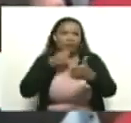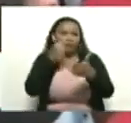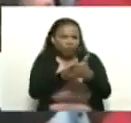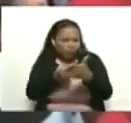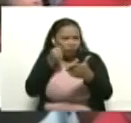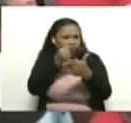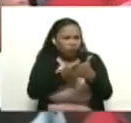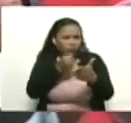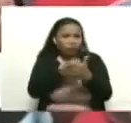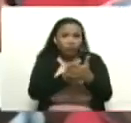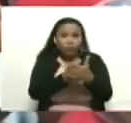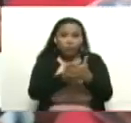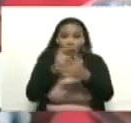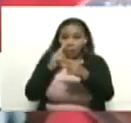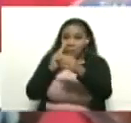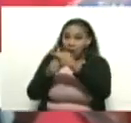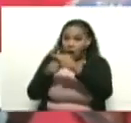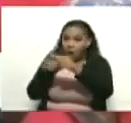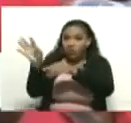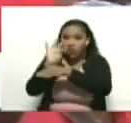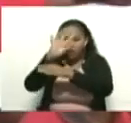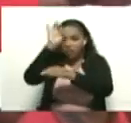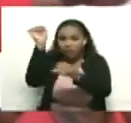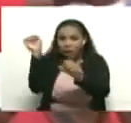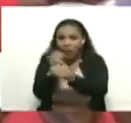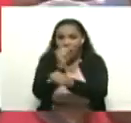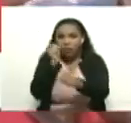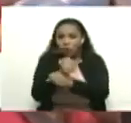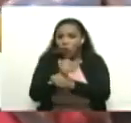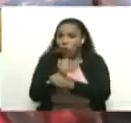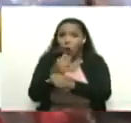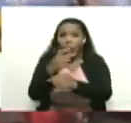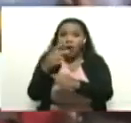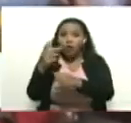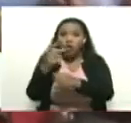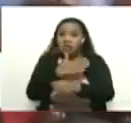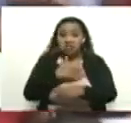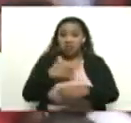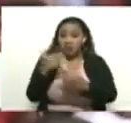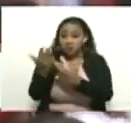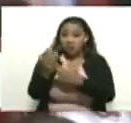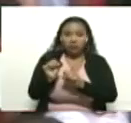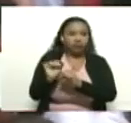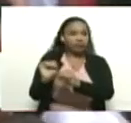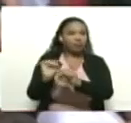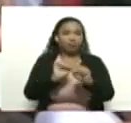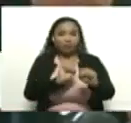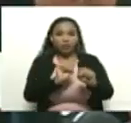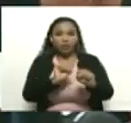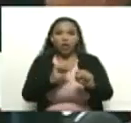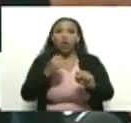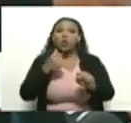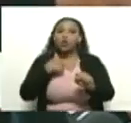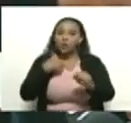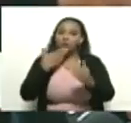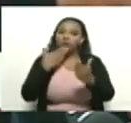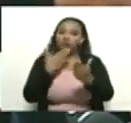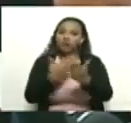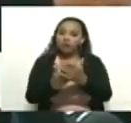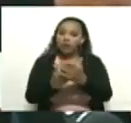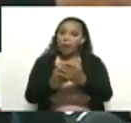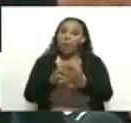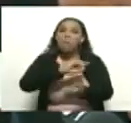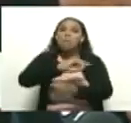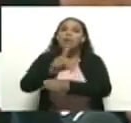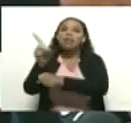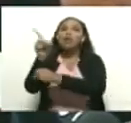Y si usted se consigue un funcionario que no le reciba la carta, yo le voy a pedir que me mande el teléfono, de ese el nombre